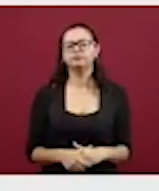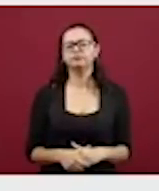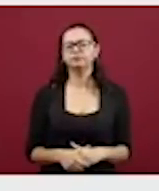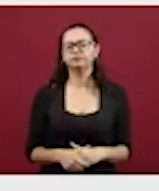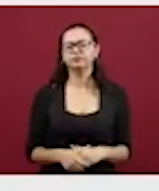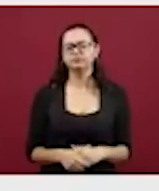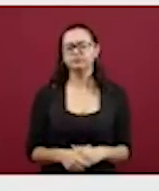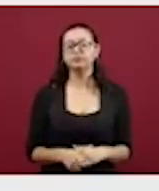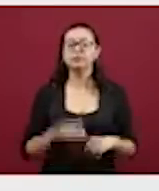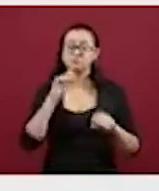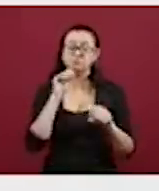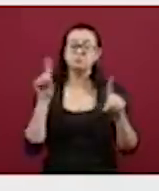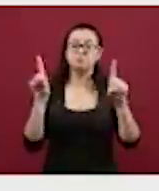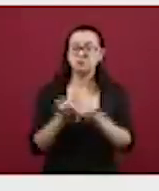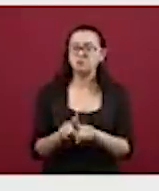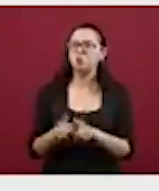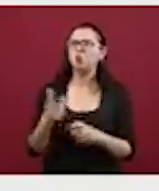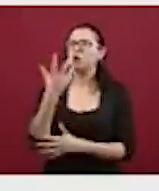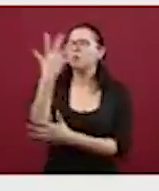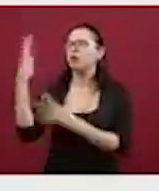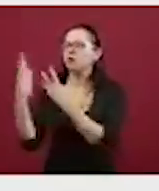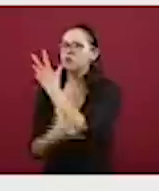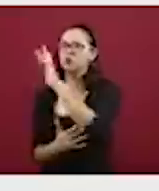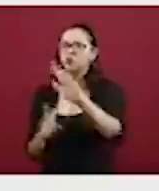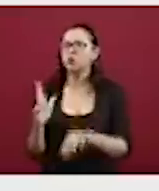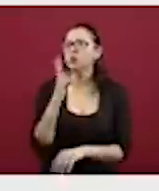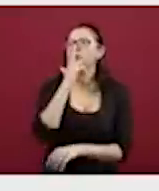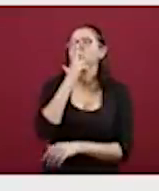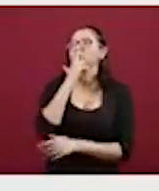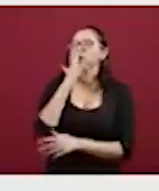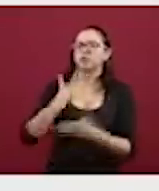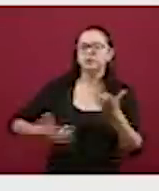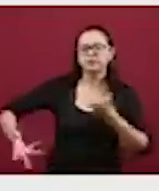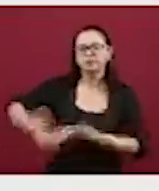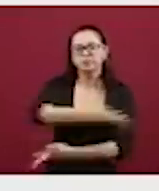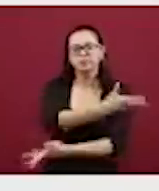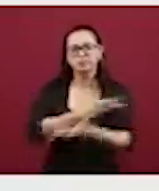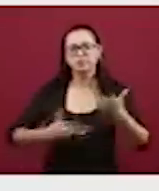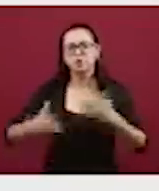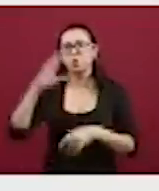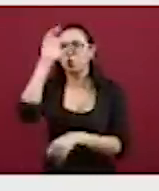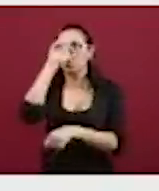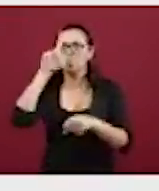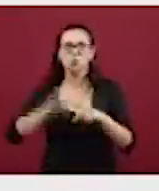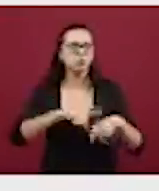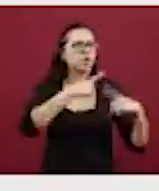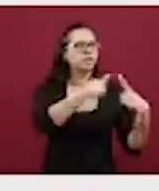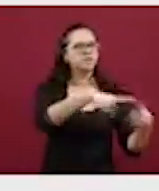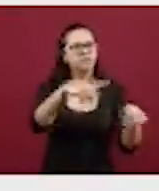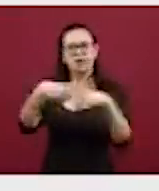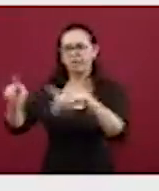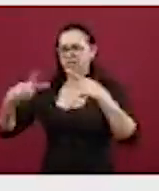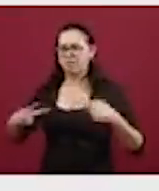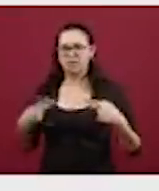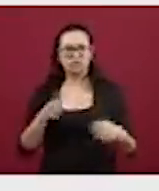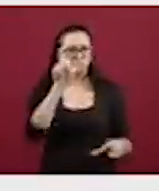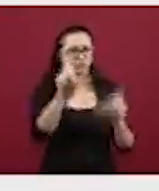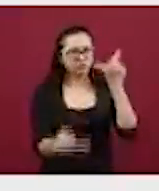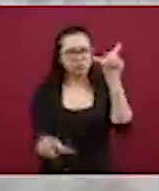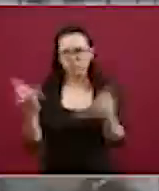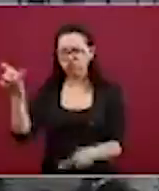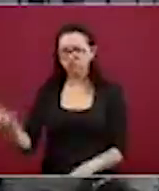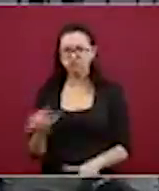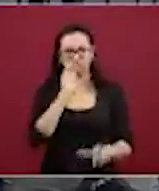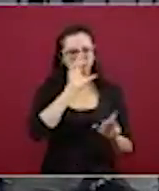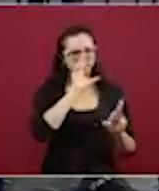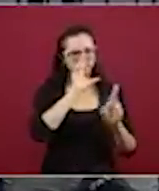el respeto por la naturaleza, por la diversidad cultural y por la dignidad de la persona.